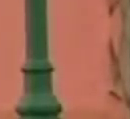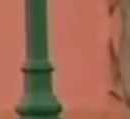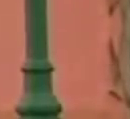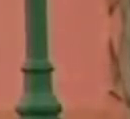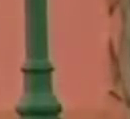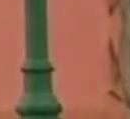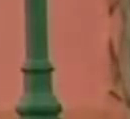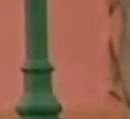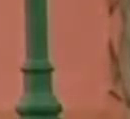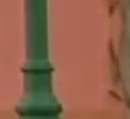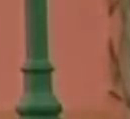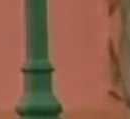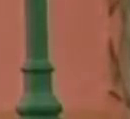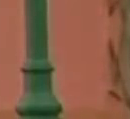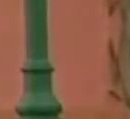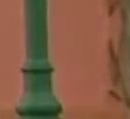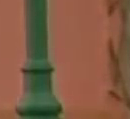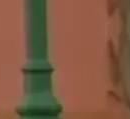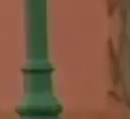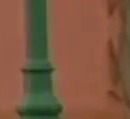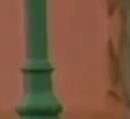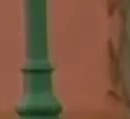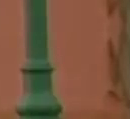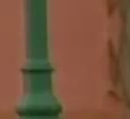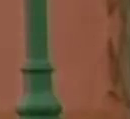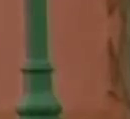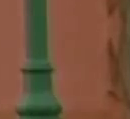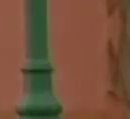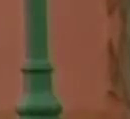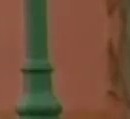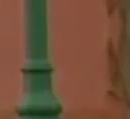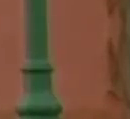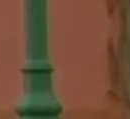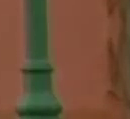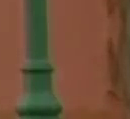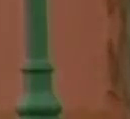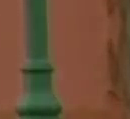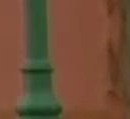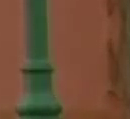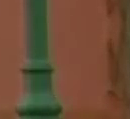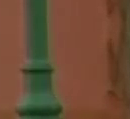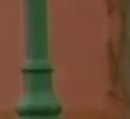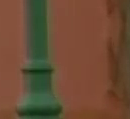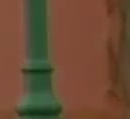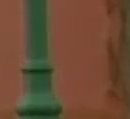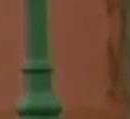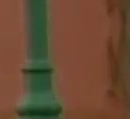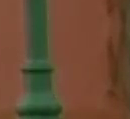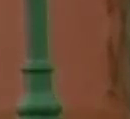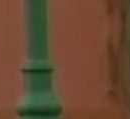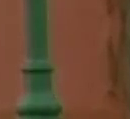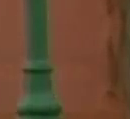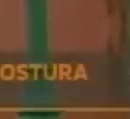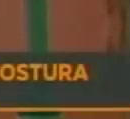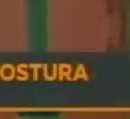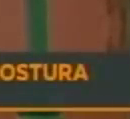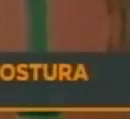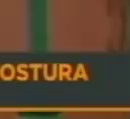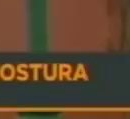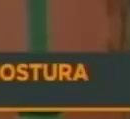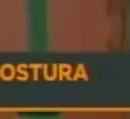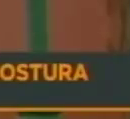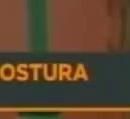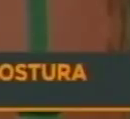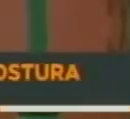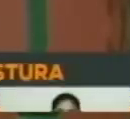de venezuela de aquel año 1819 y la elaboración de la ley fundamental de la república de